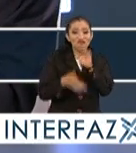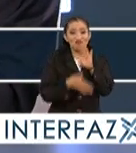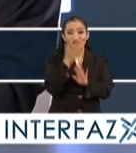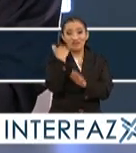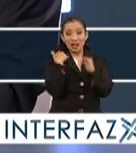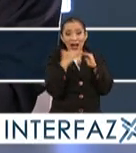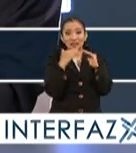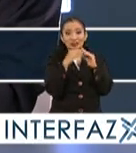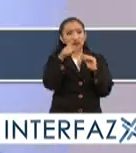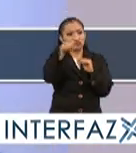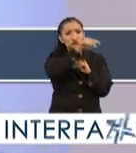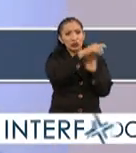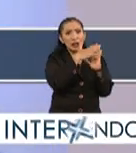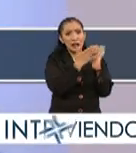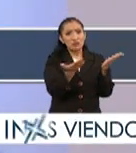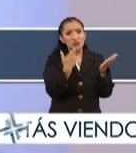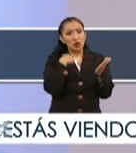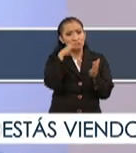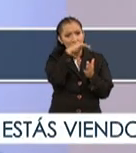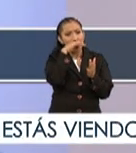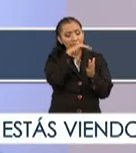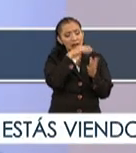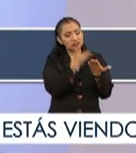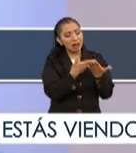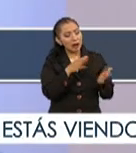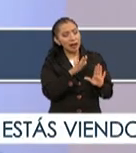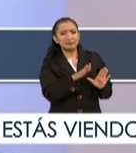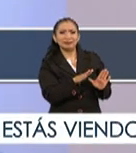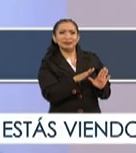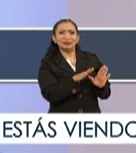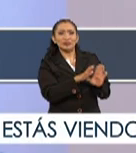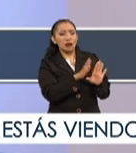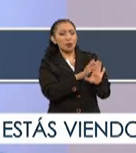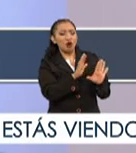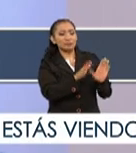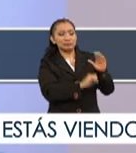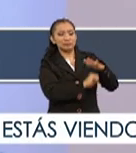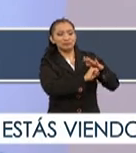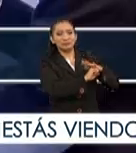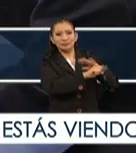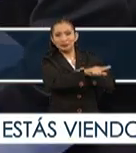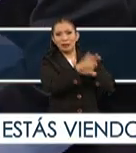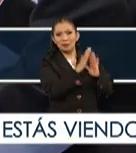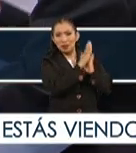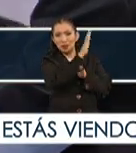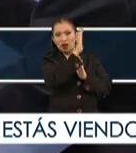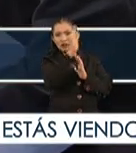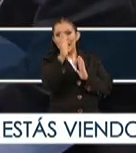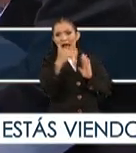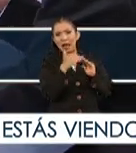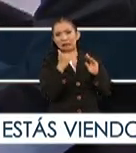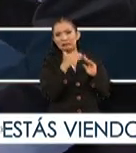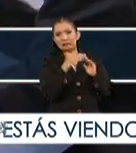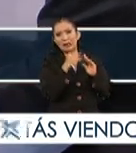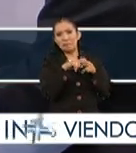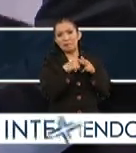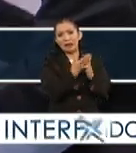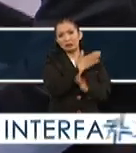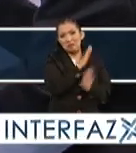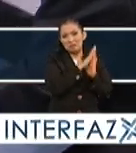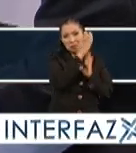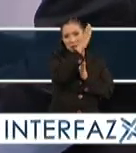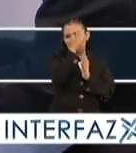en muchas de las casas los libros de texto gratuitos se convierten en la columna vertebral de las bibliotecas de las casas, del inicio de